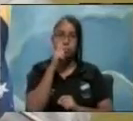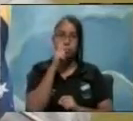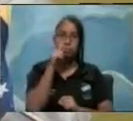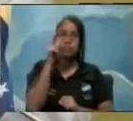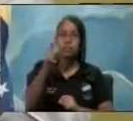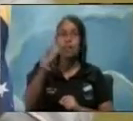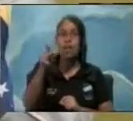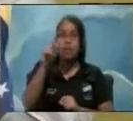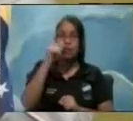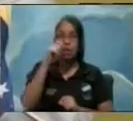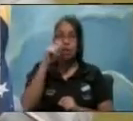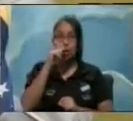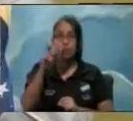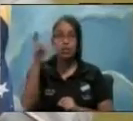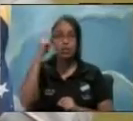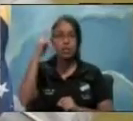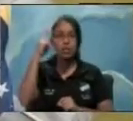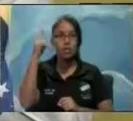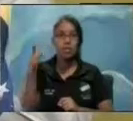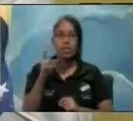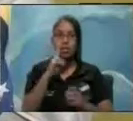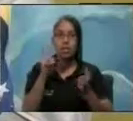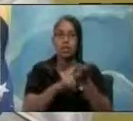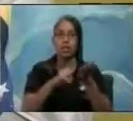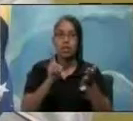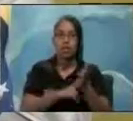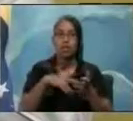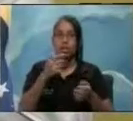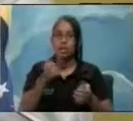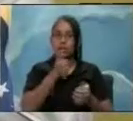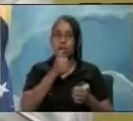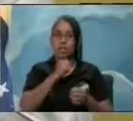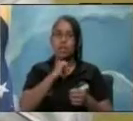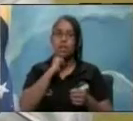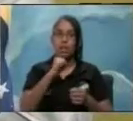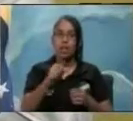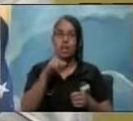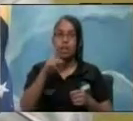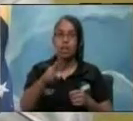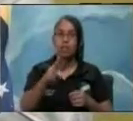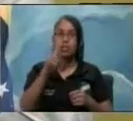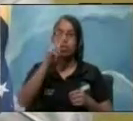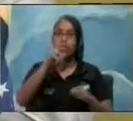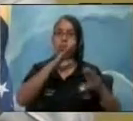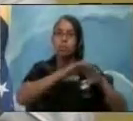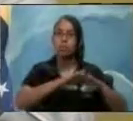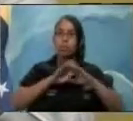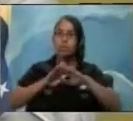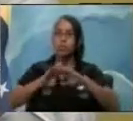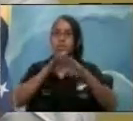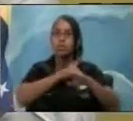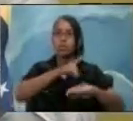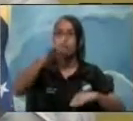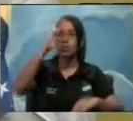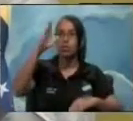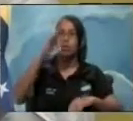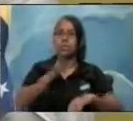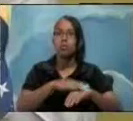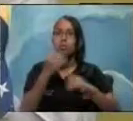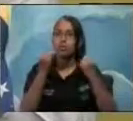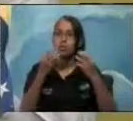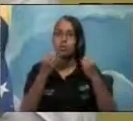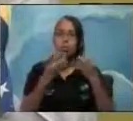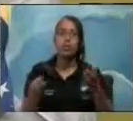hombre sabía ciertamente quiénes eran esos dos ministros de Dios, porque muchas veces los